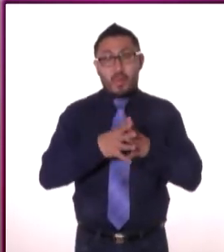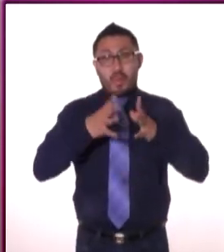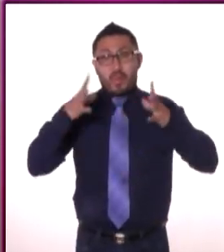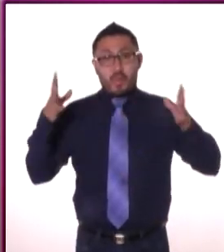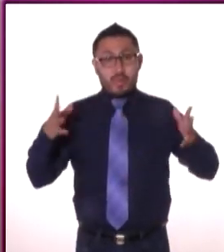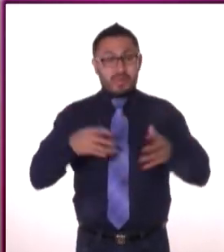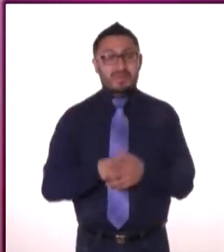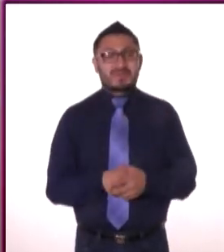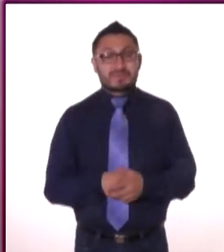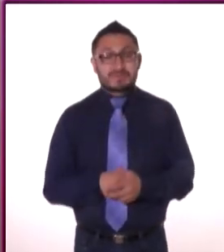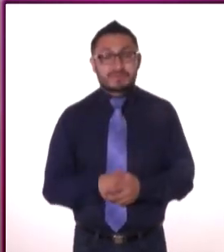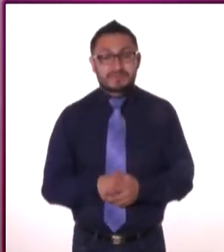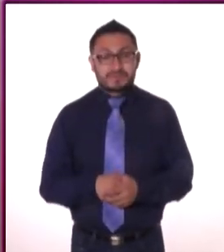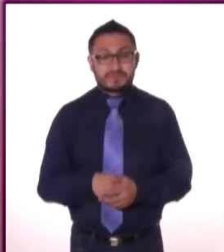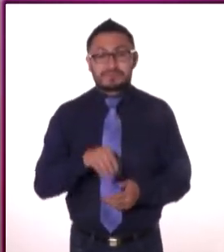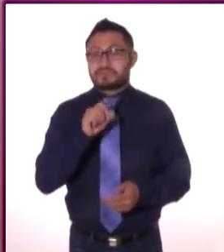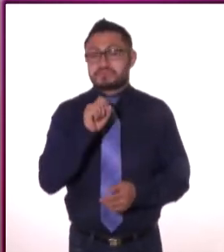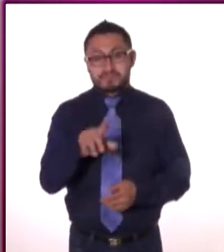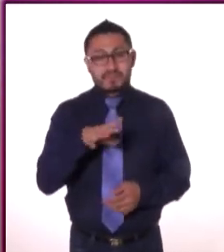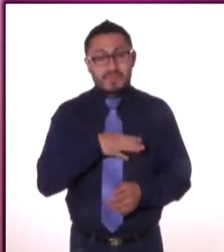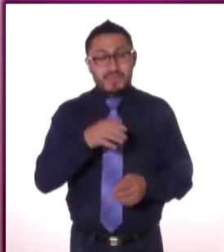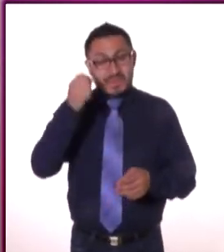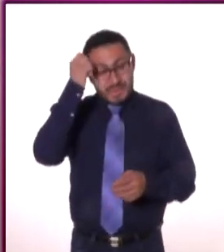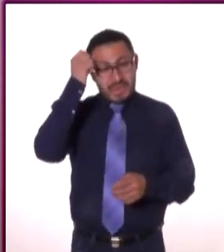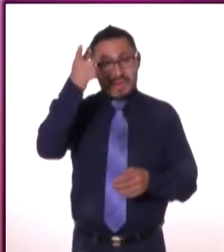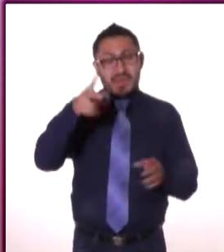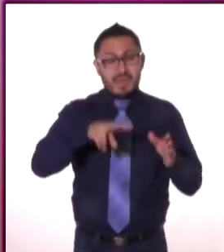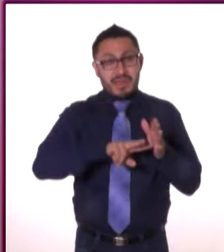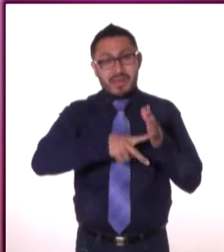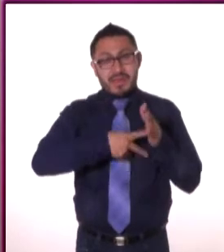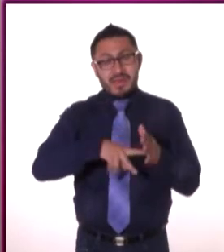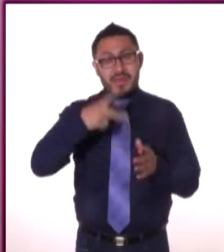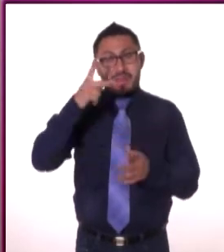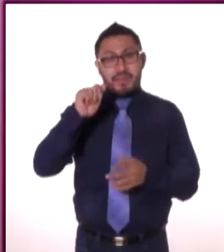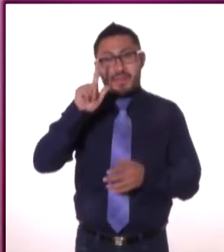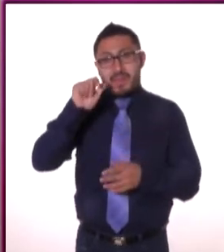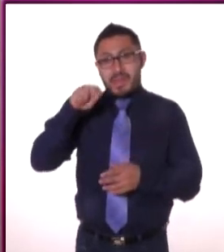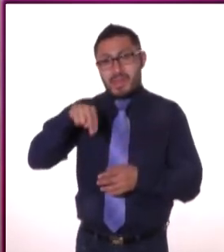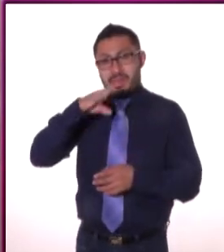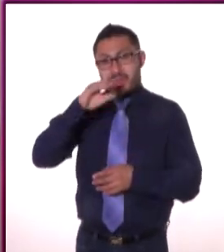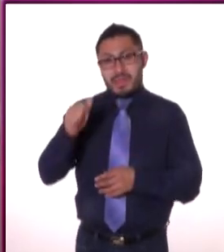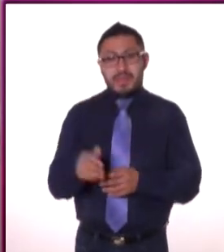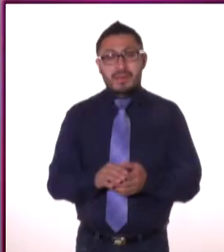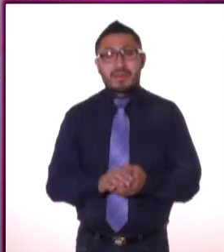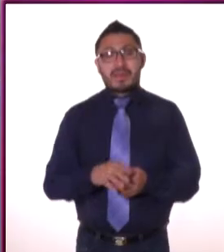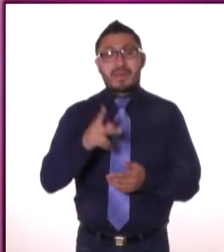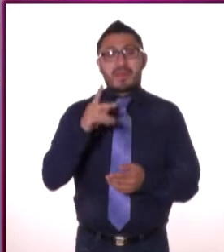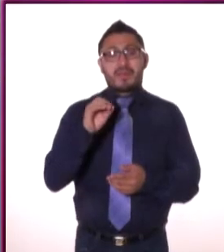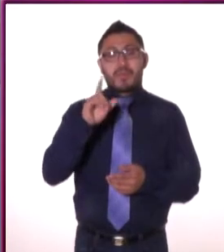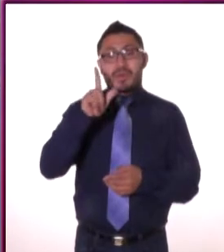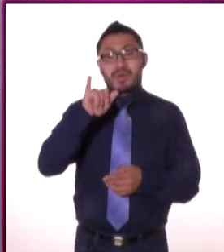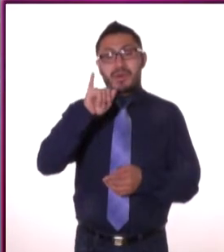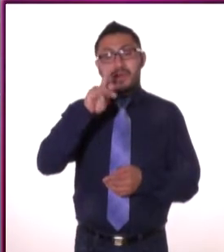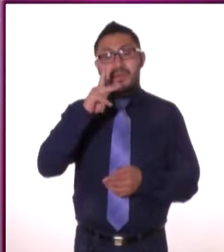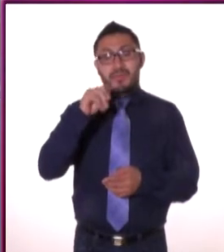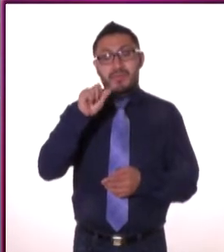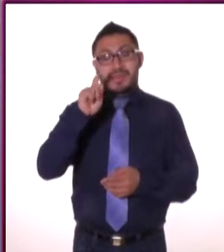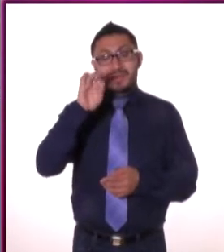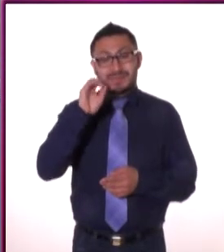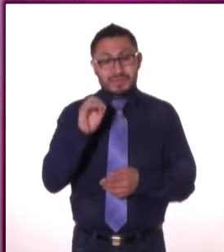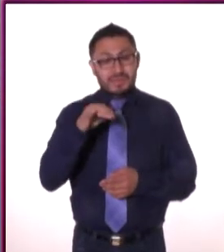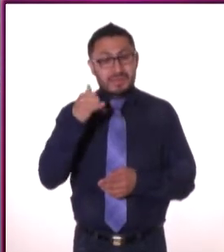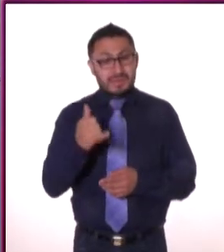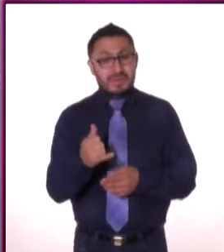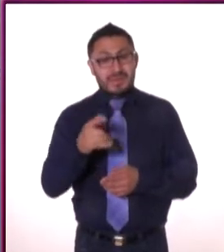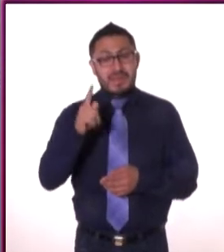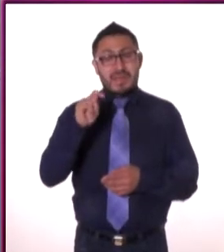expresar números muy grandes. Y también están sus inventos como ingeniero, que es la palanca, el polipasto